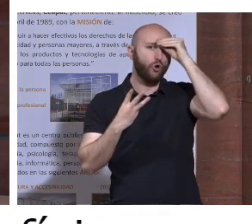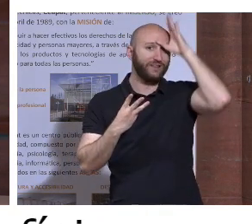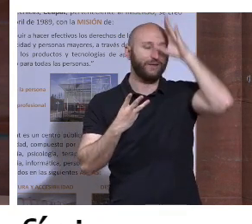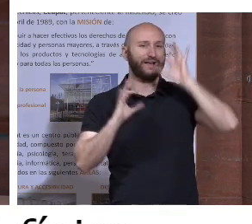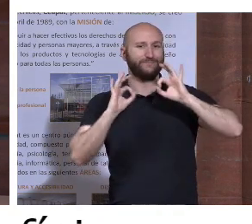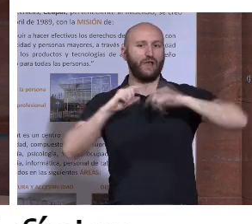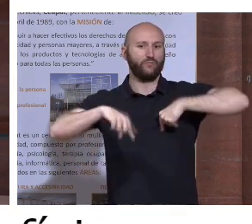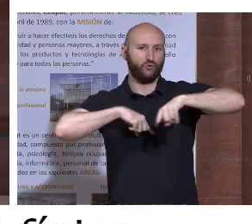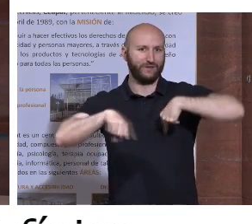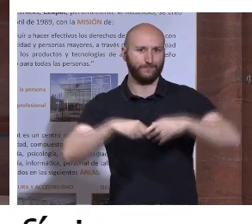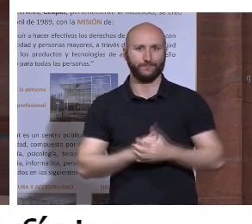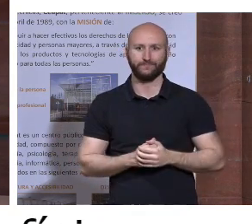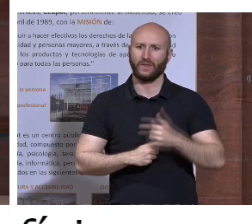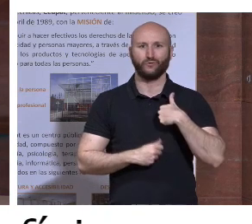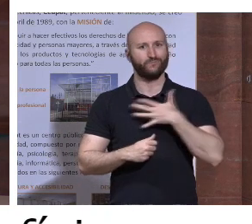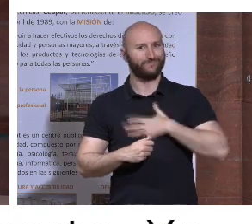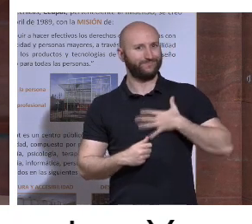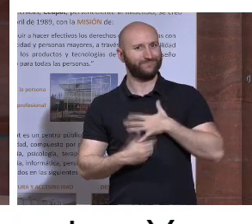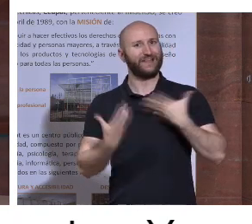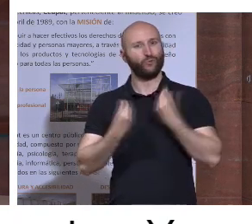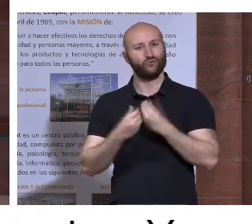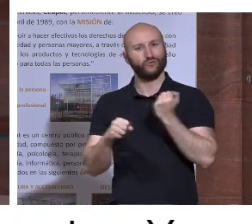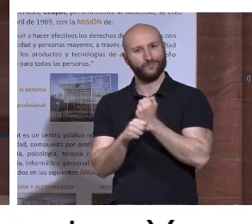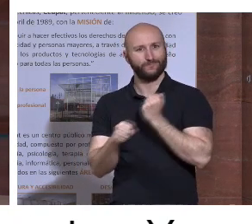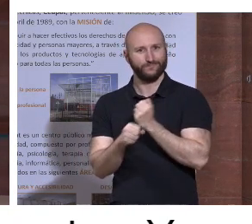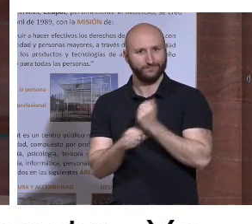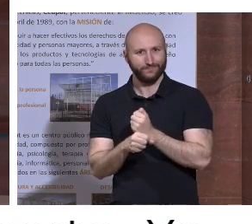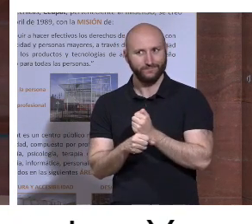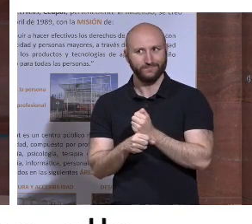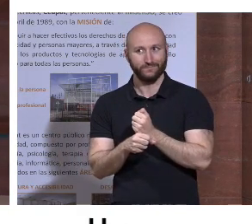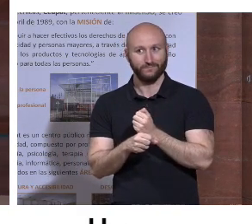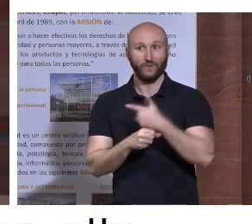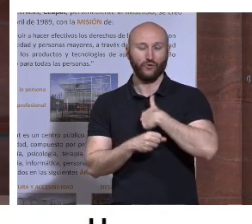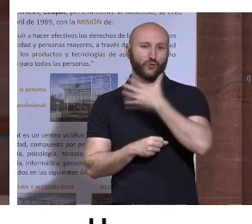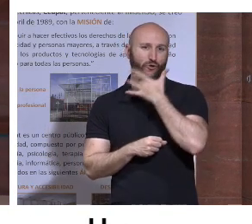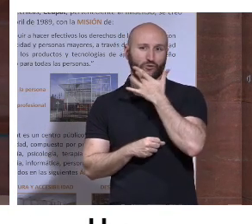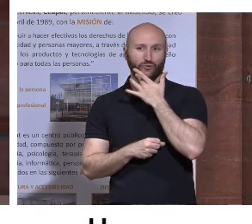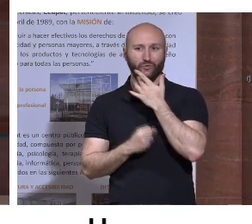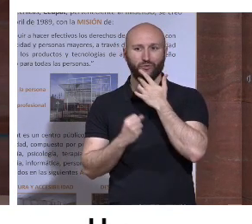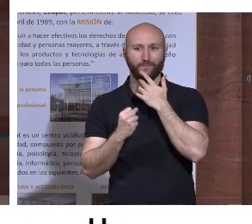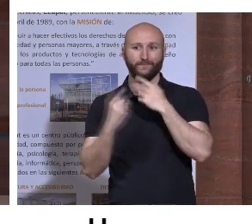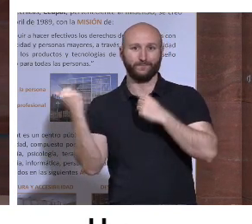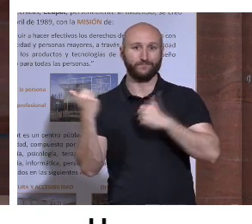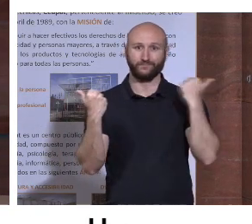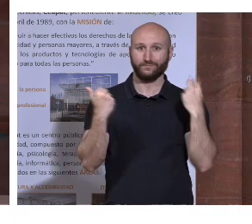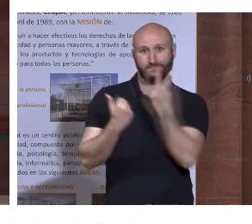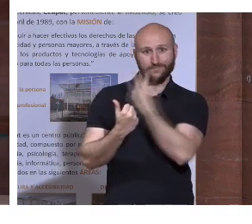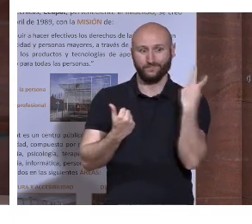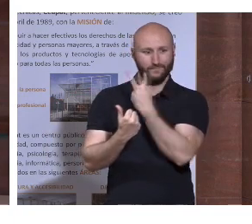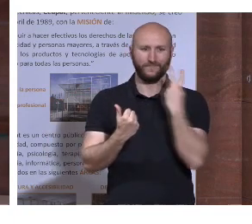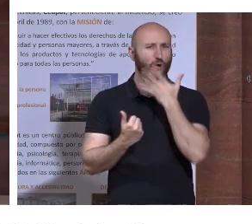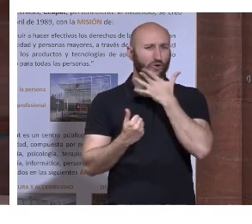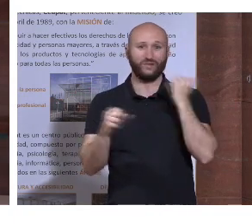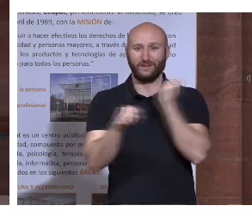transporte. Yo he tenido el gusto de trabajar con ella, porque aunque conozco a Carmen y a Sabina, no he trabajado directamente con